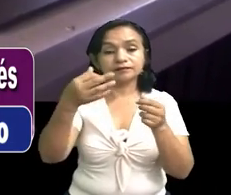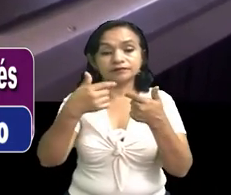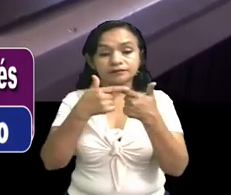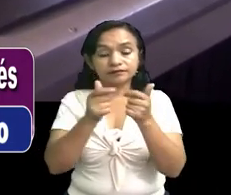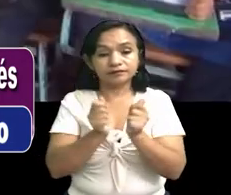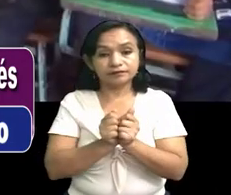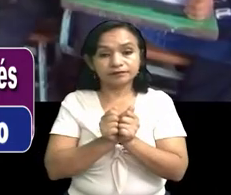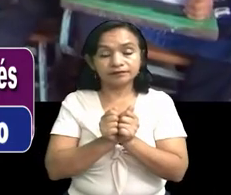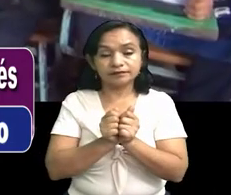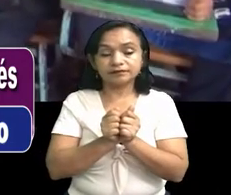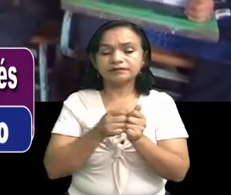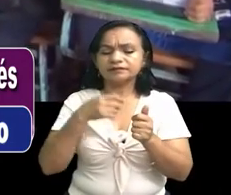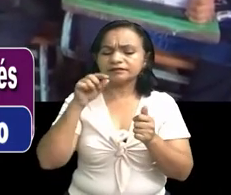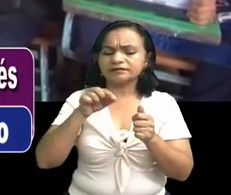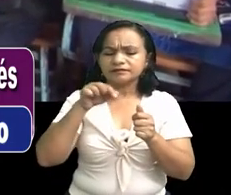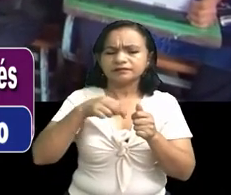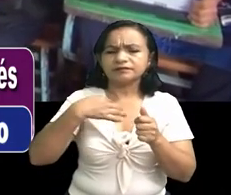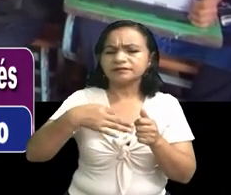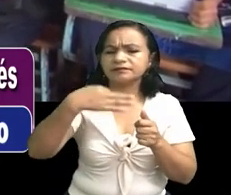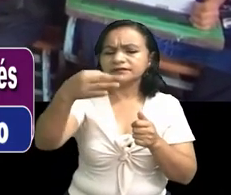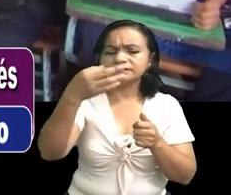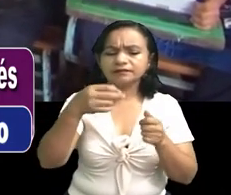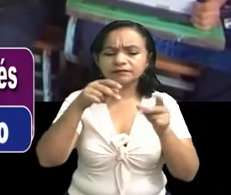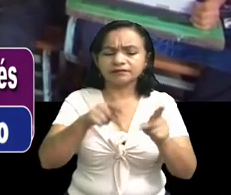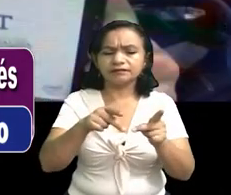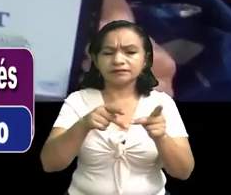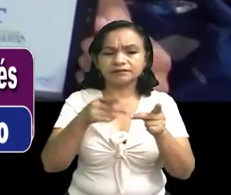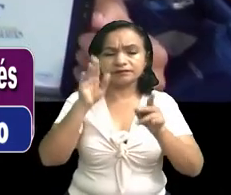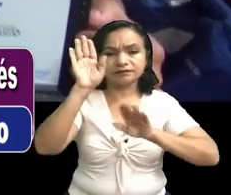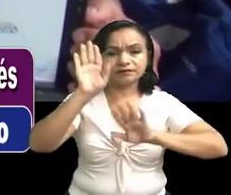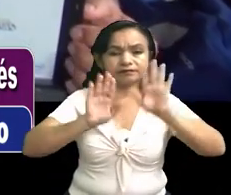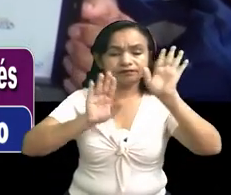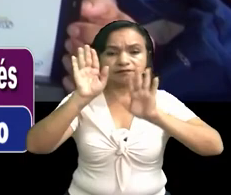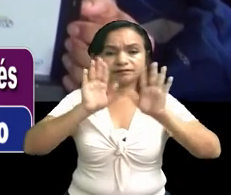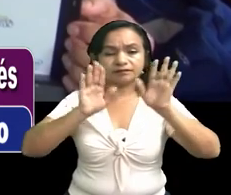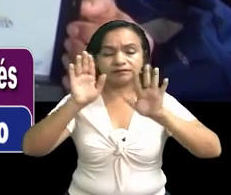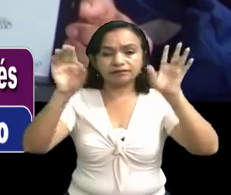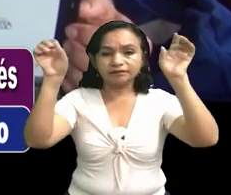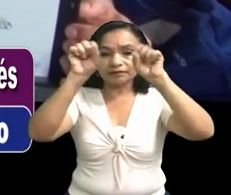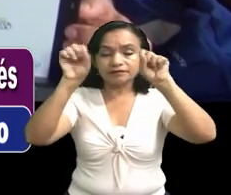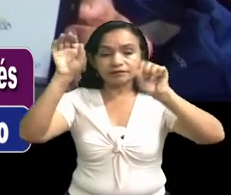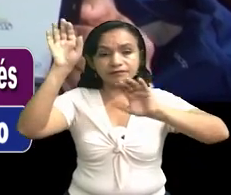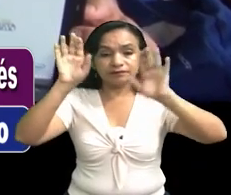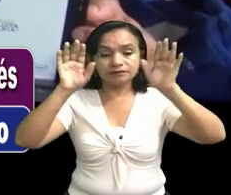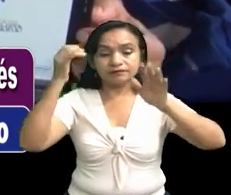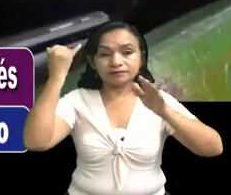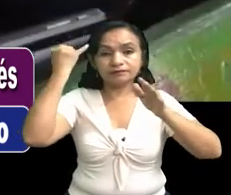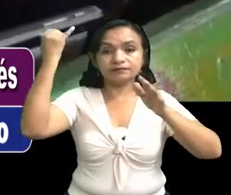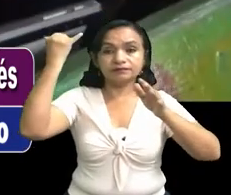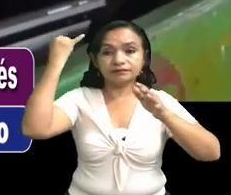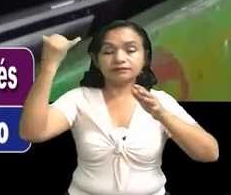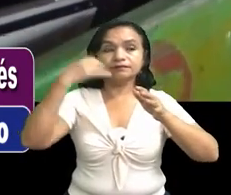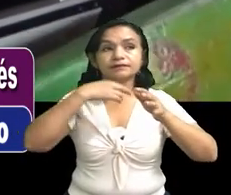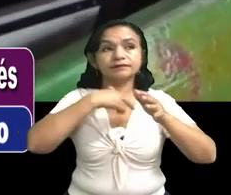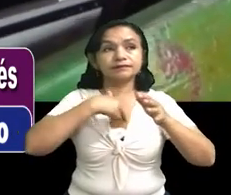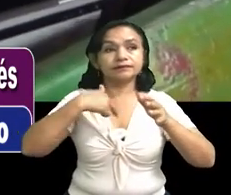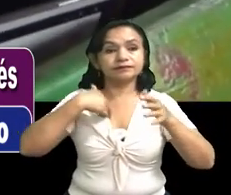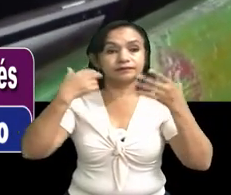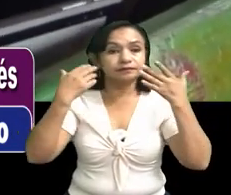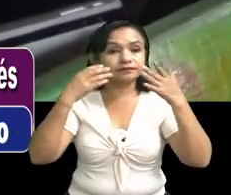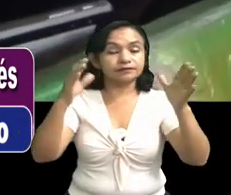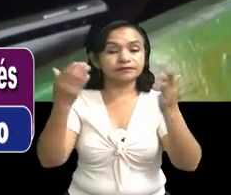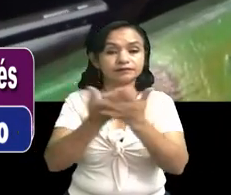es este semillero del futuro, es donde los estudiantes participan en concursos, y es para crear, o sea,